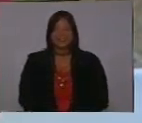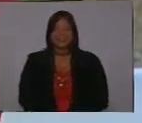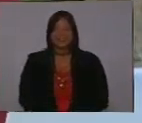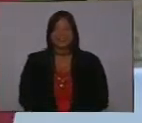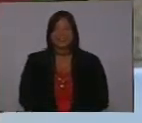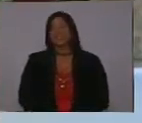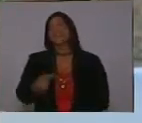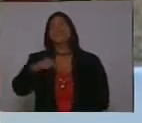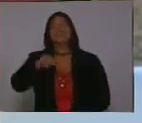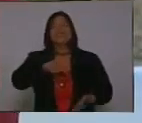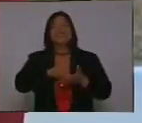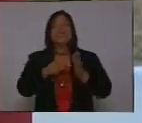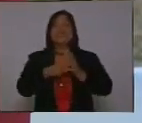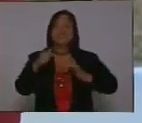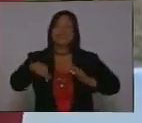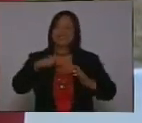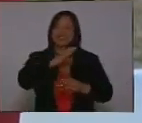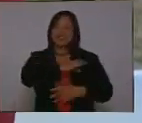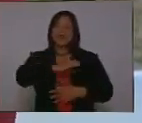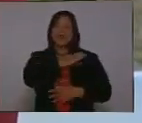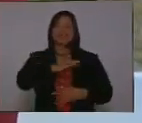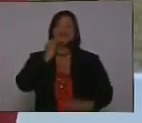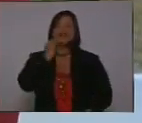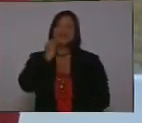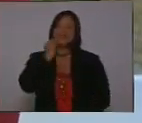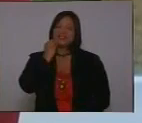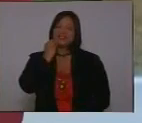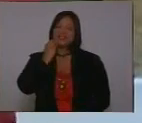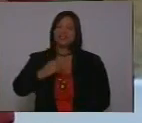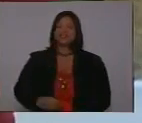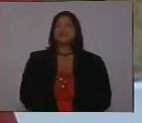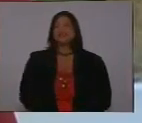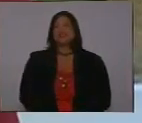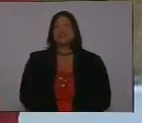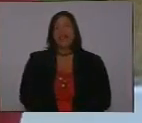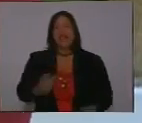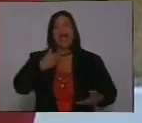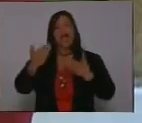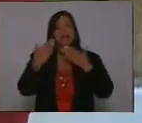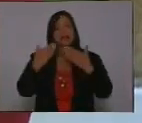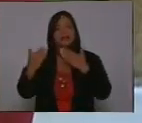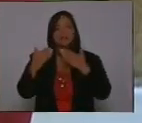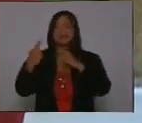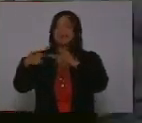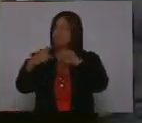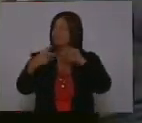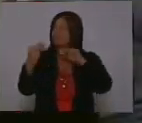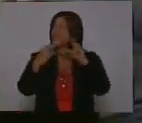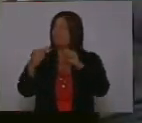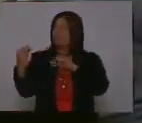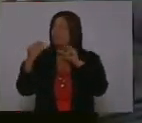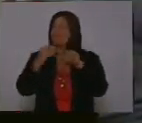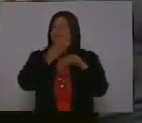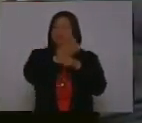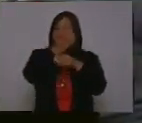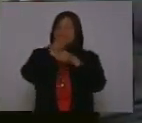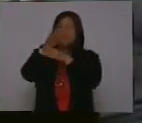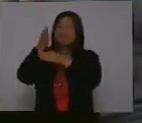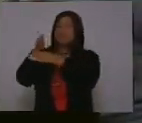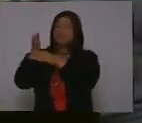Y la Comisión de la Juventud ha debatido, se ha ido por cada